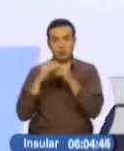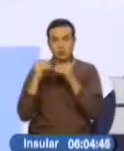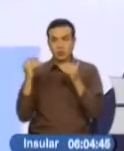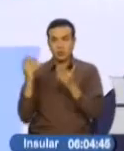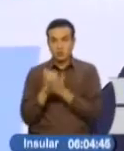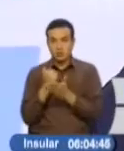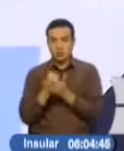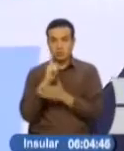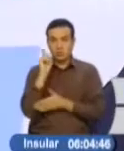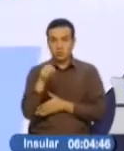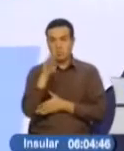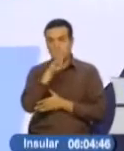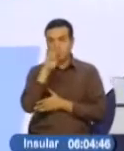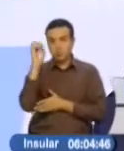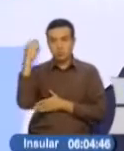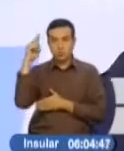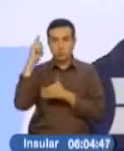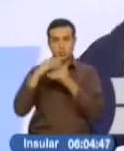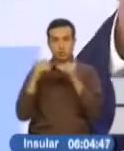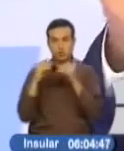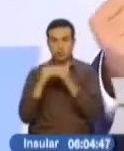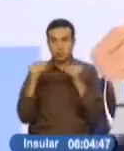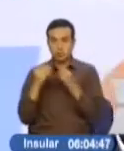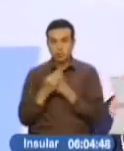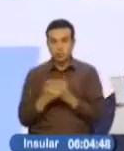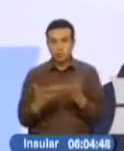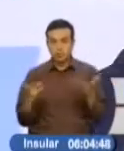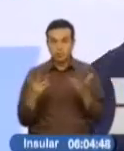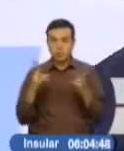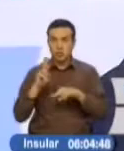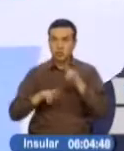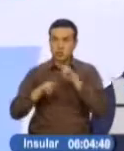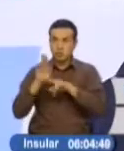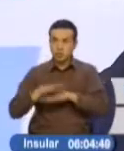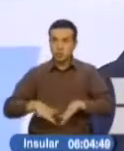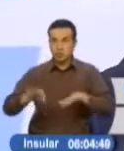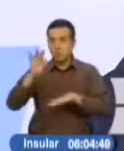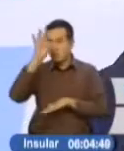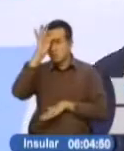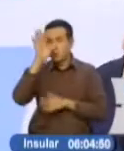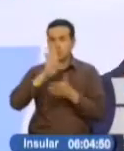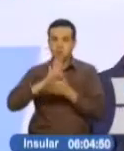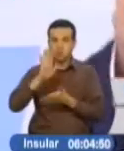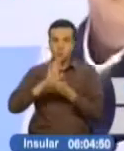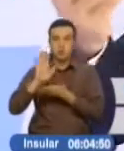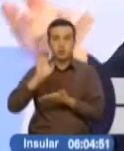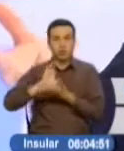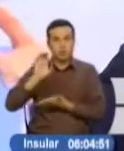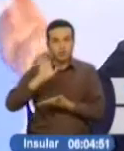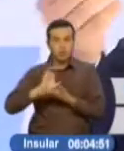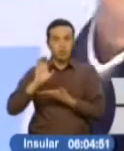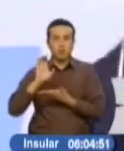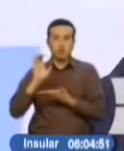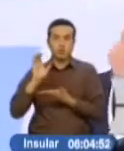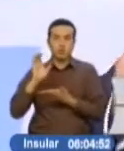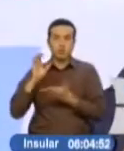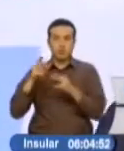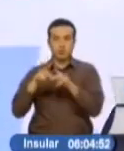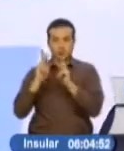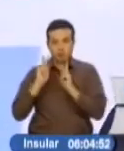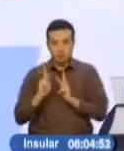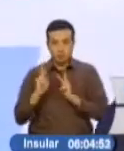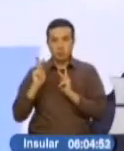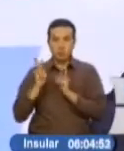Es decir, 1.400 millones de dólares que ya no están disponibles para construir hospitales, escuelas, colegios, puertos, puentes,